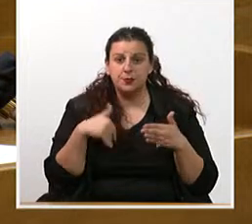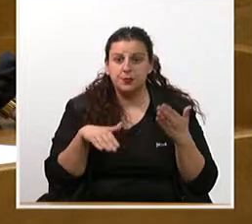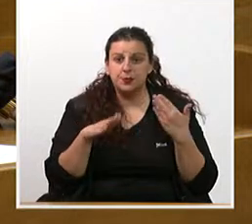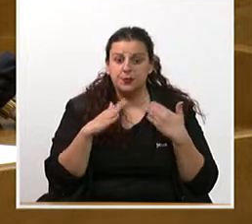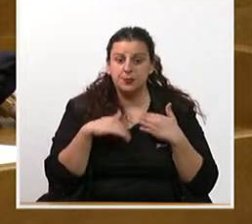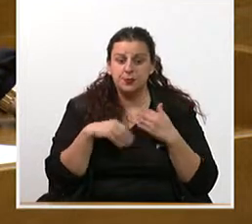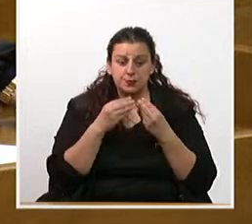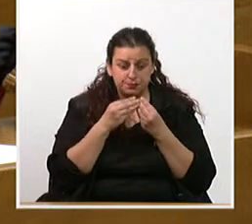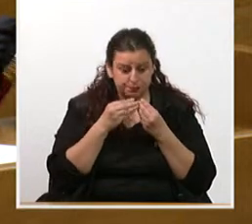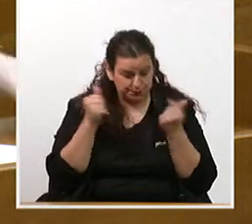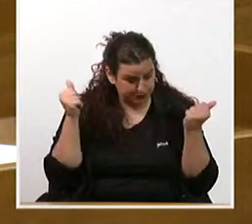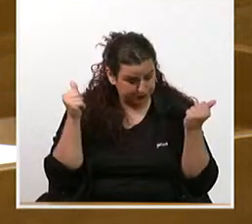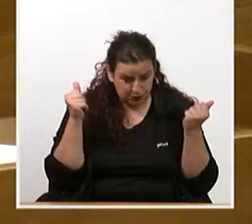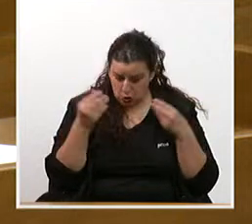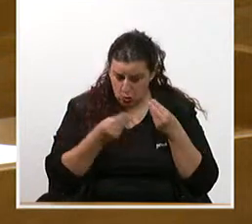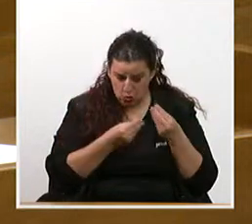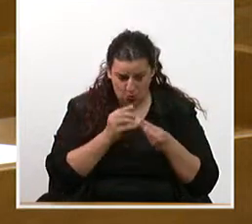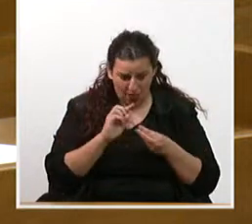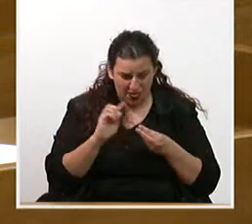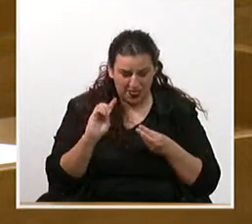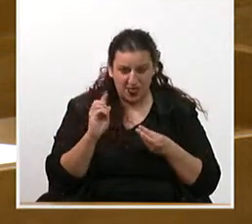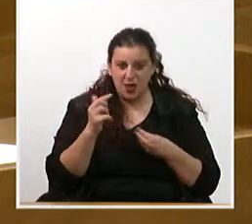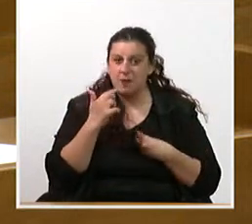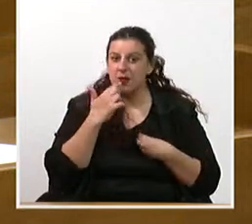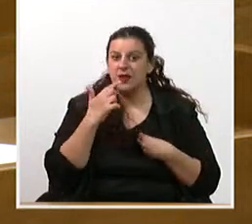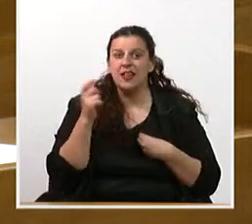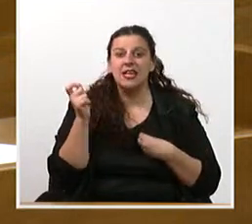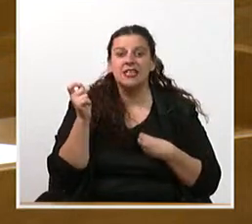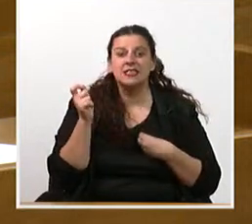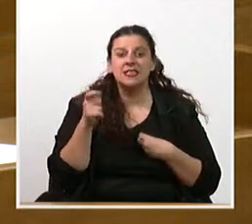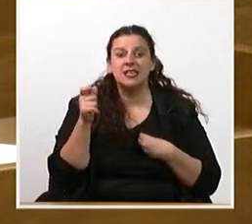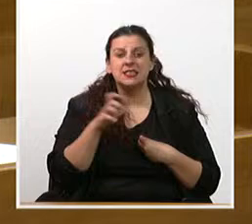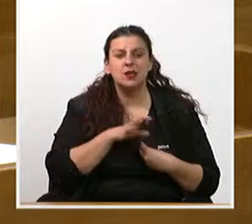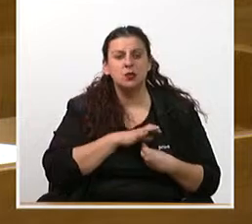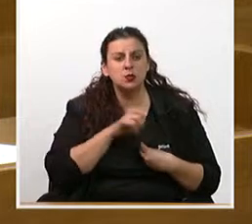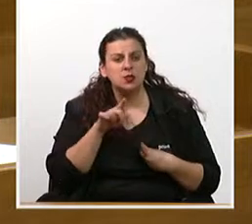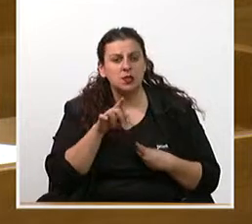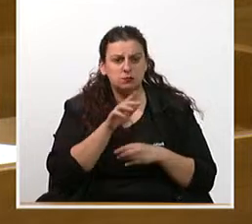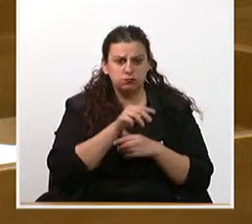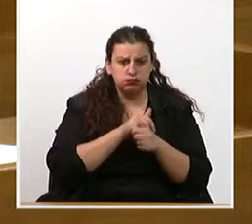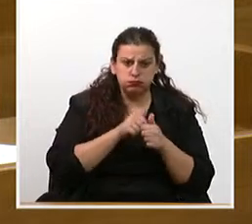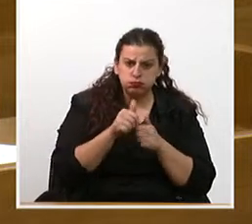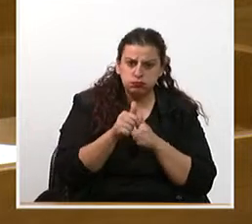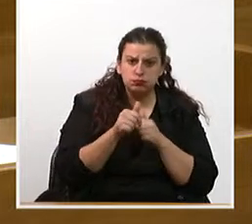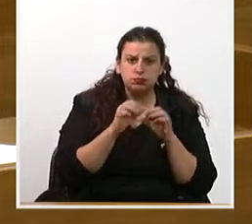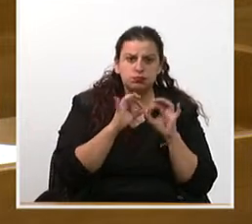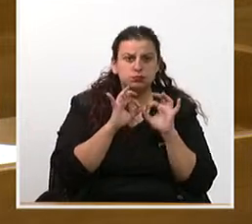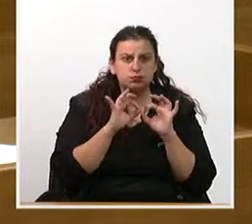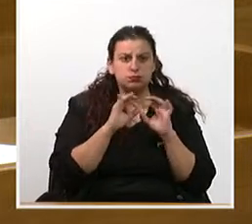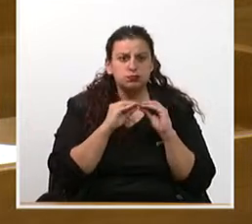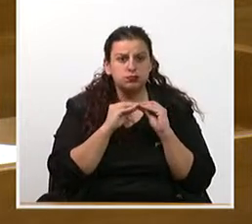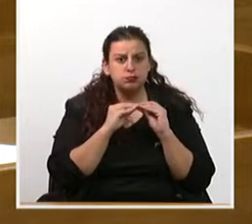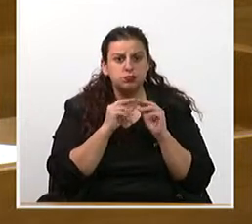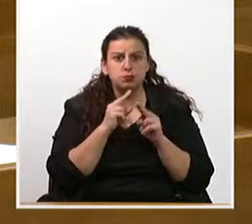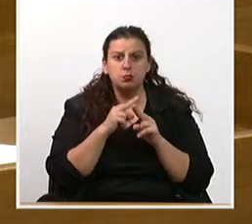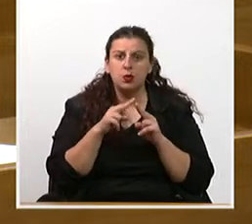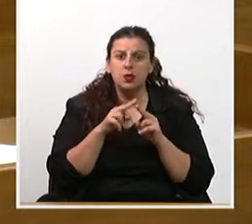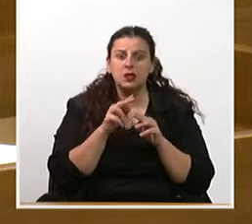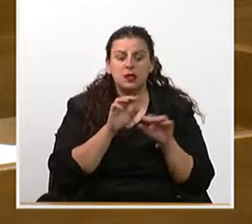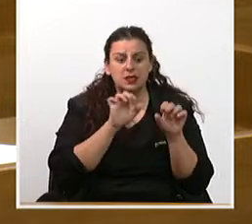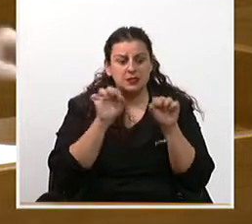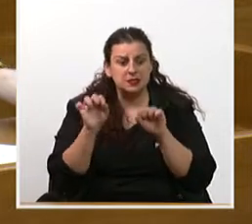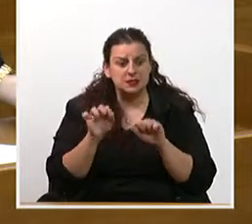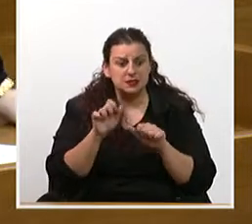el viento porque aunque dice continuamente que para usted es prioritario realizar políticas que protejan a las